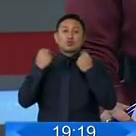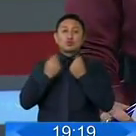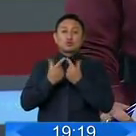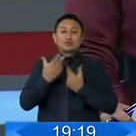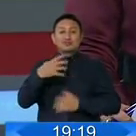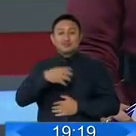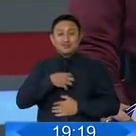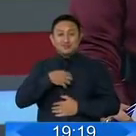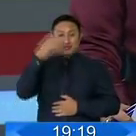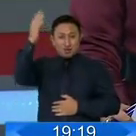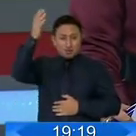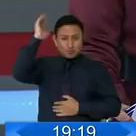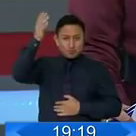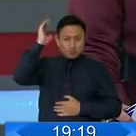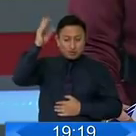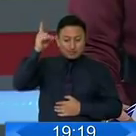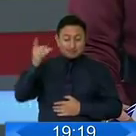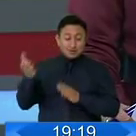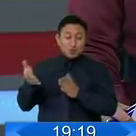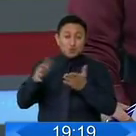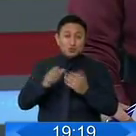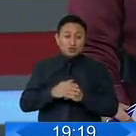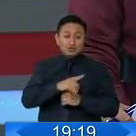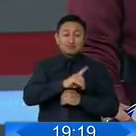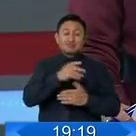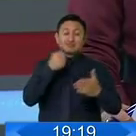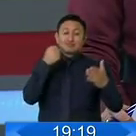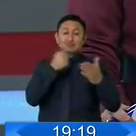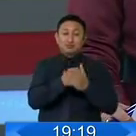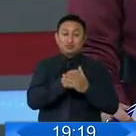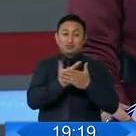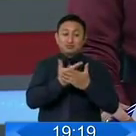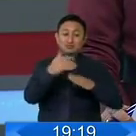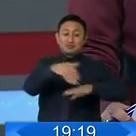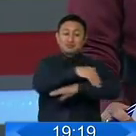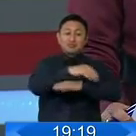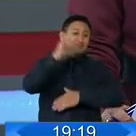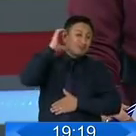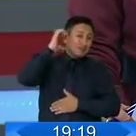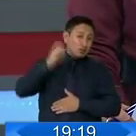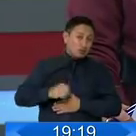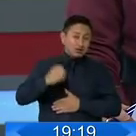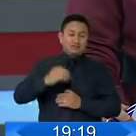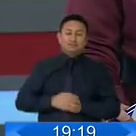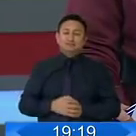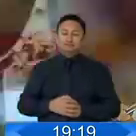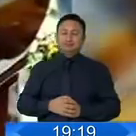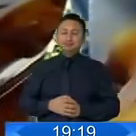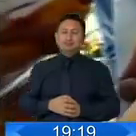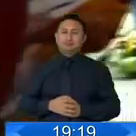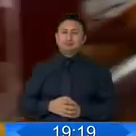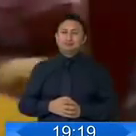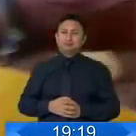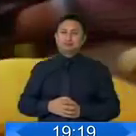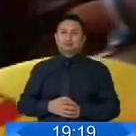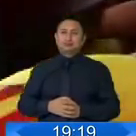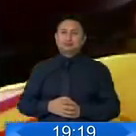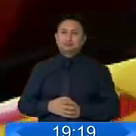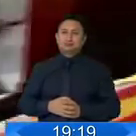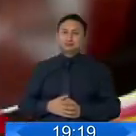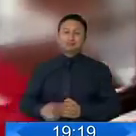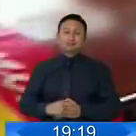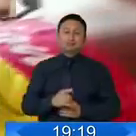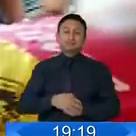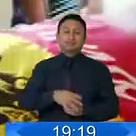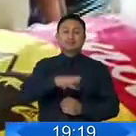hinchas barcelonistas que fallecieron en el siniestro de tránsito ocurrido en la vía Cuenca-Molletur. Eran los últimos momentos